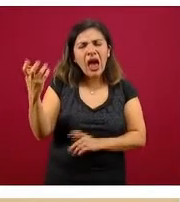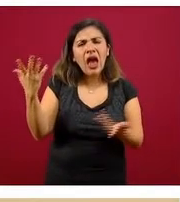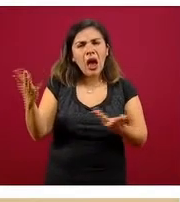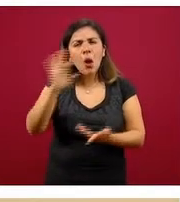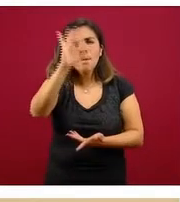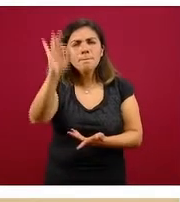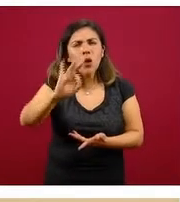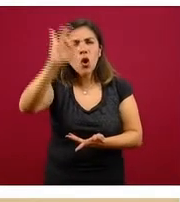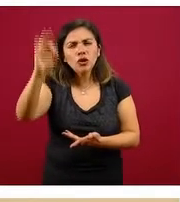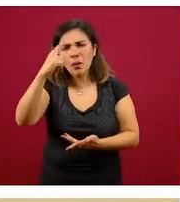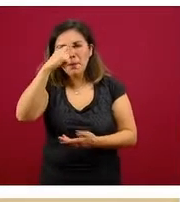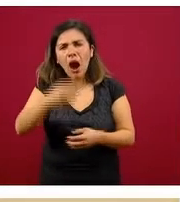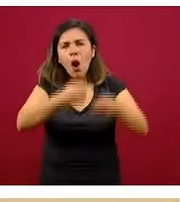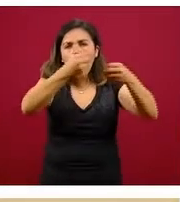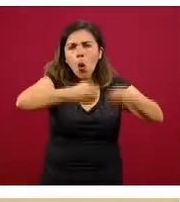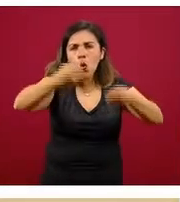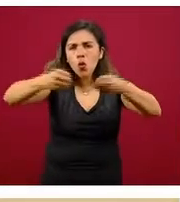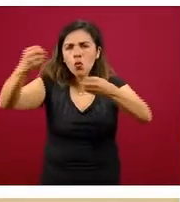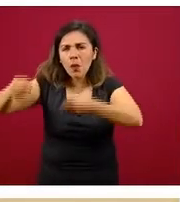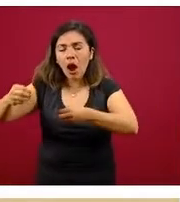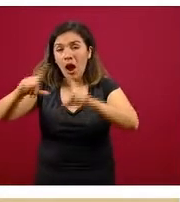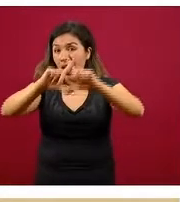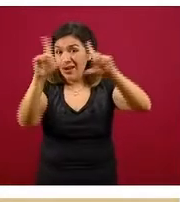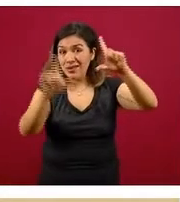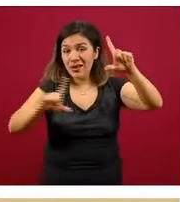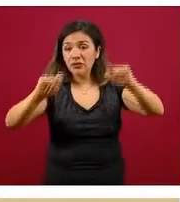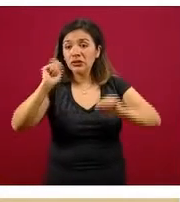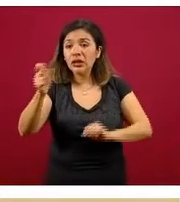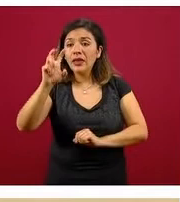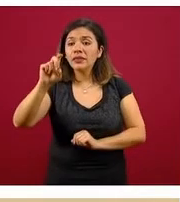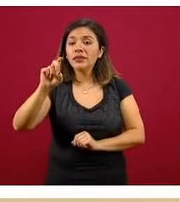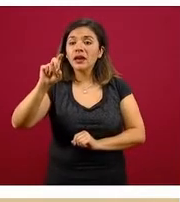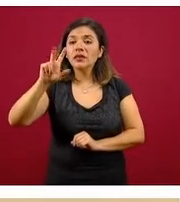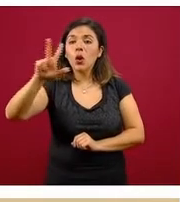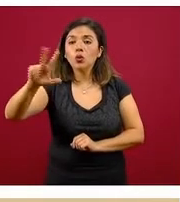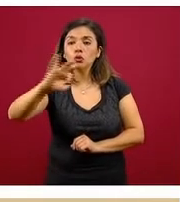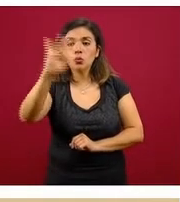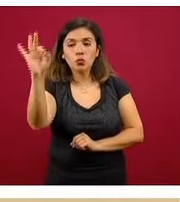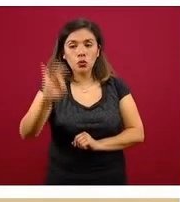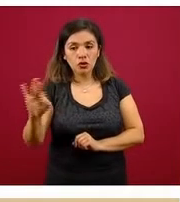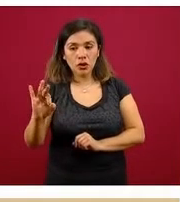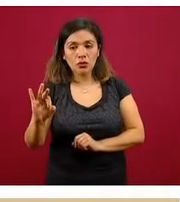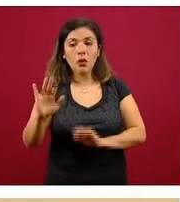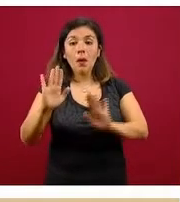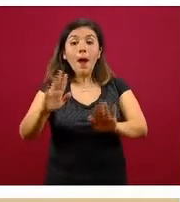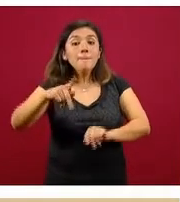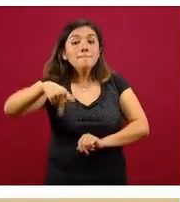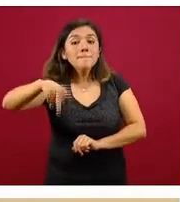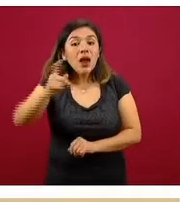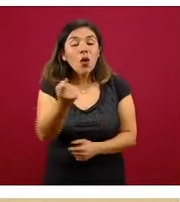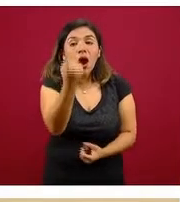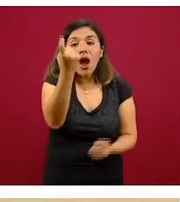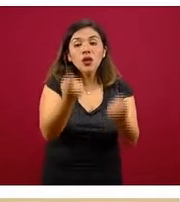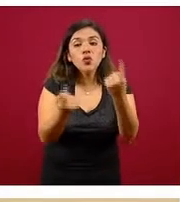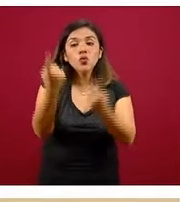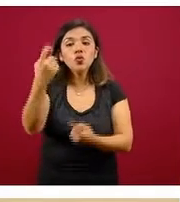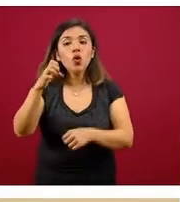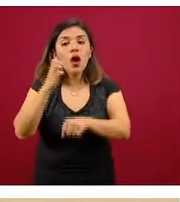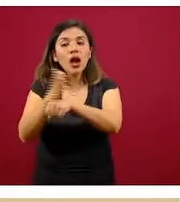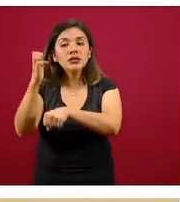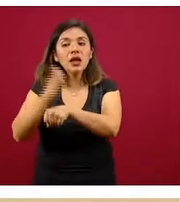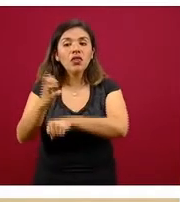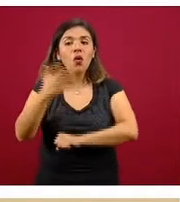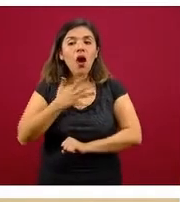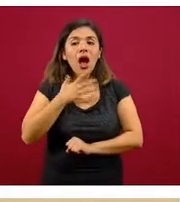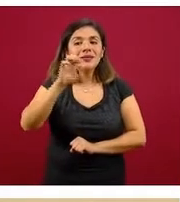el porcentaje de ocupación, por ejemplo, para el nivel nacional es del 38%, pero hay entidades que tienen